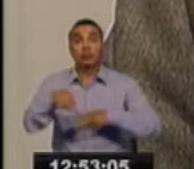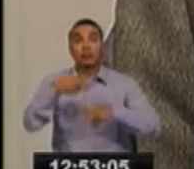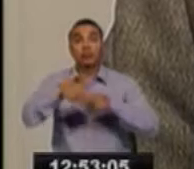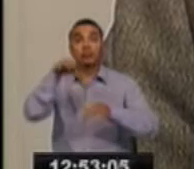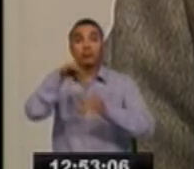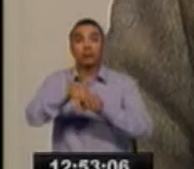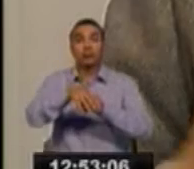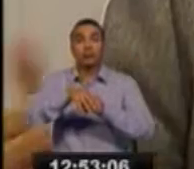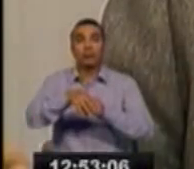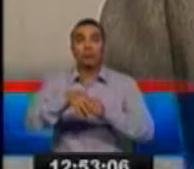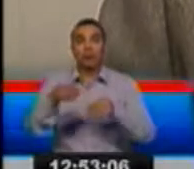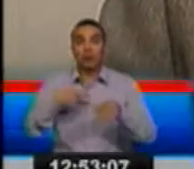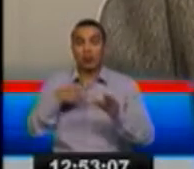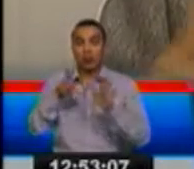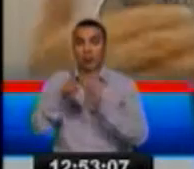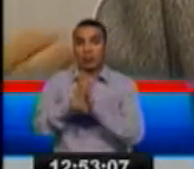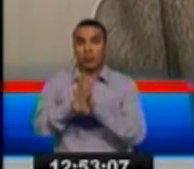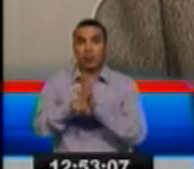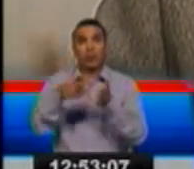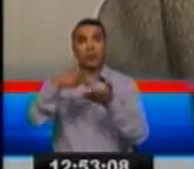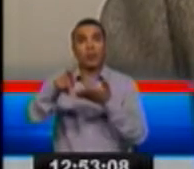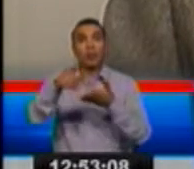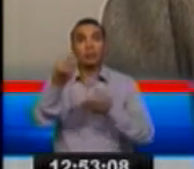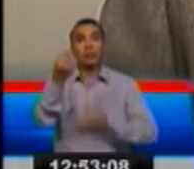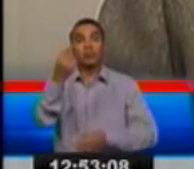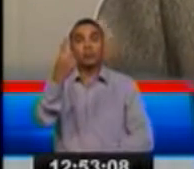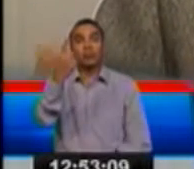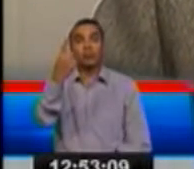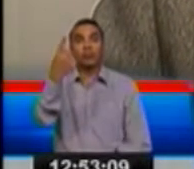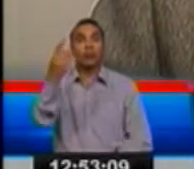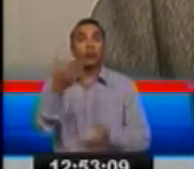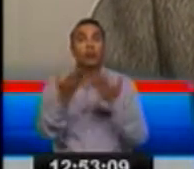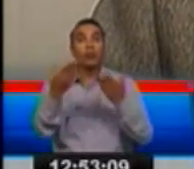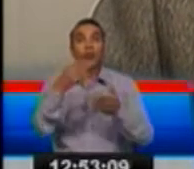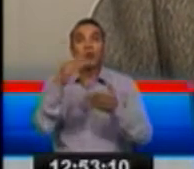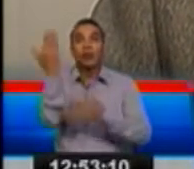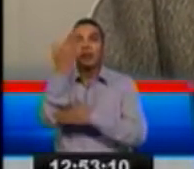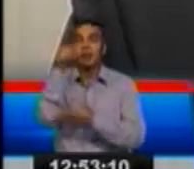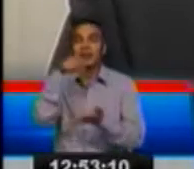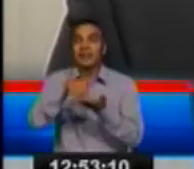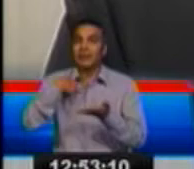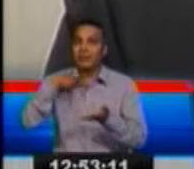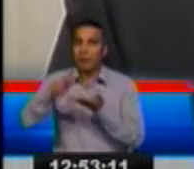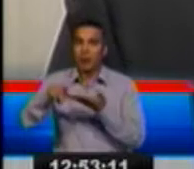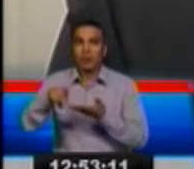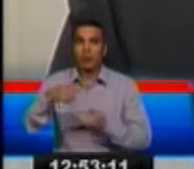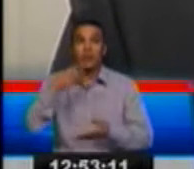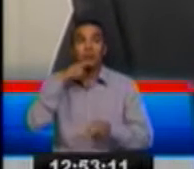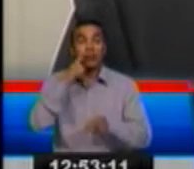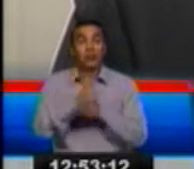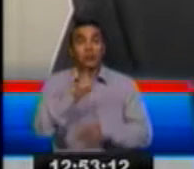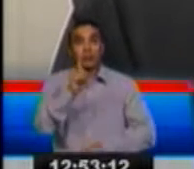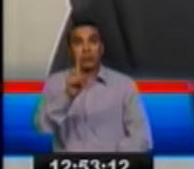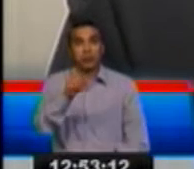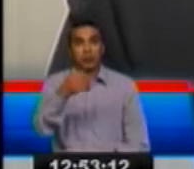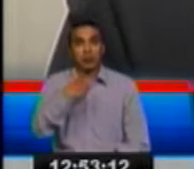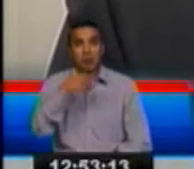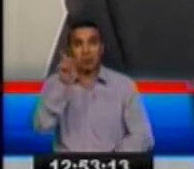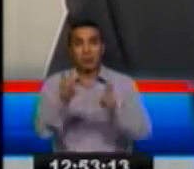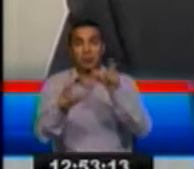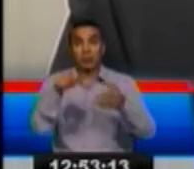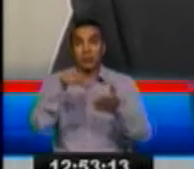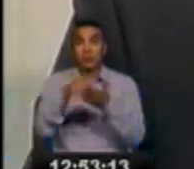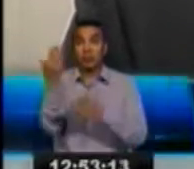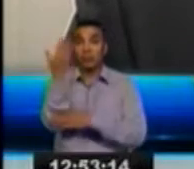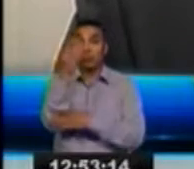Electoral deposita o cancela esos valores directamente al medio de comunicación. Si en realidad hay personas de medios